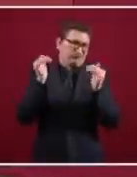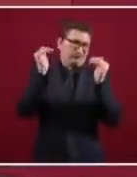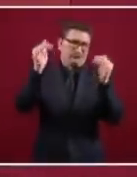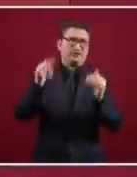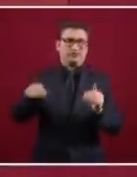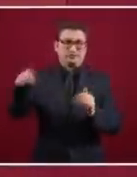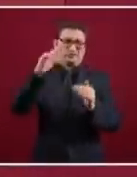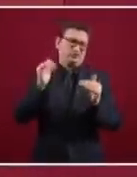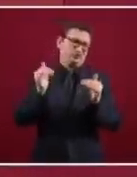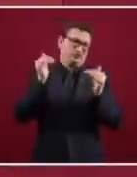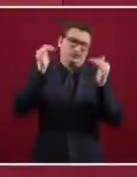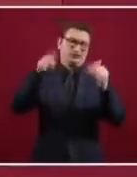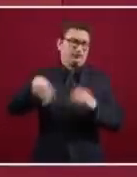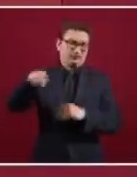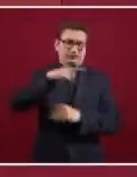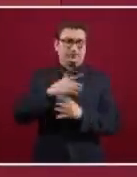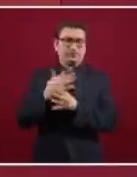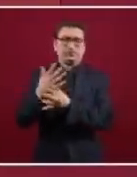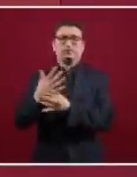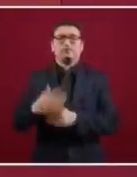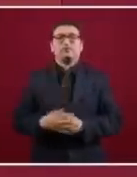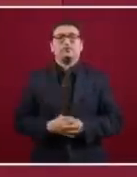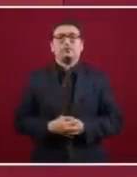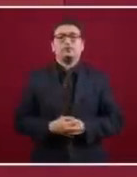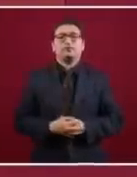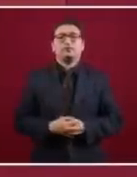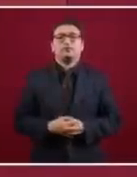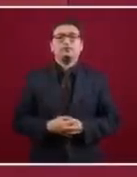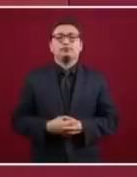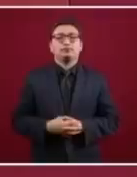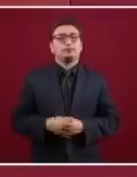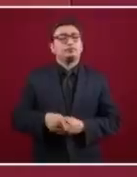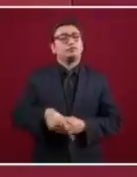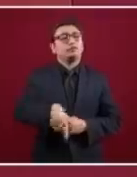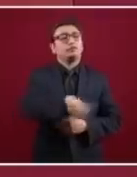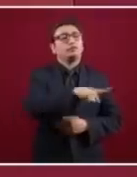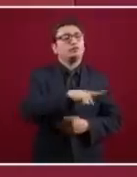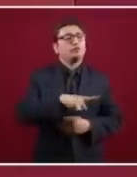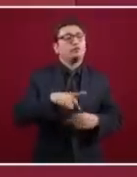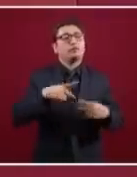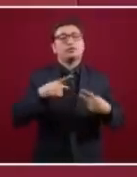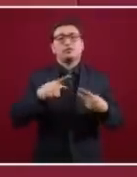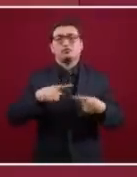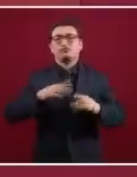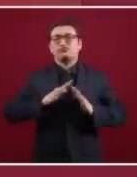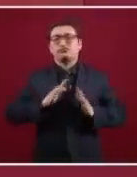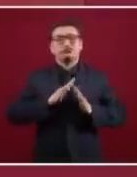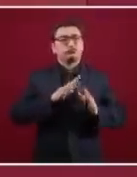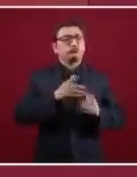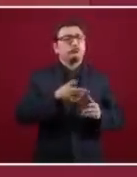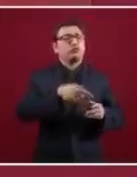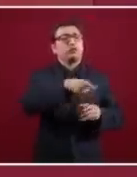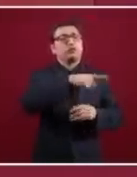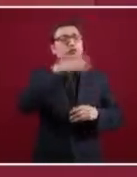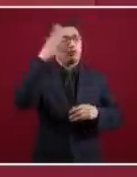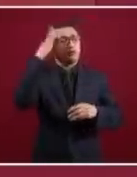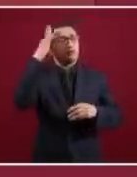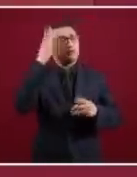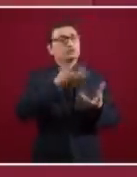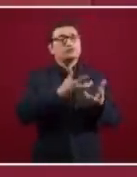las alturas les decían a los oficiales de los operativos